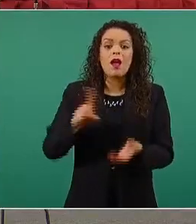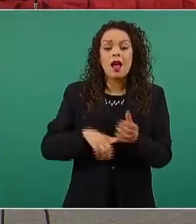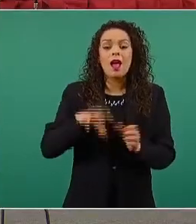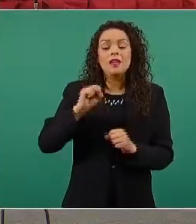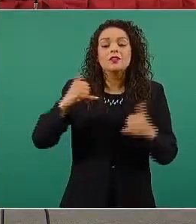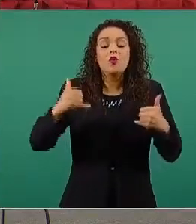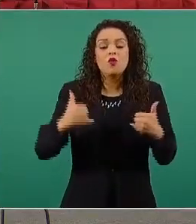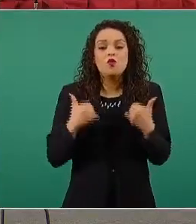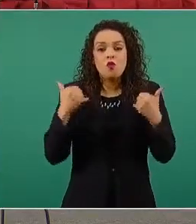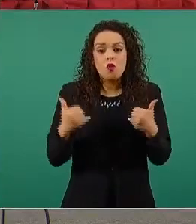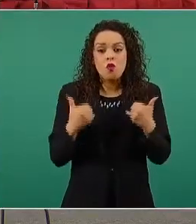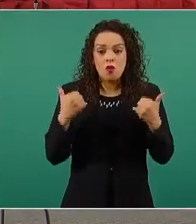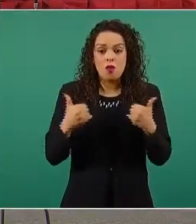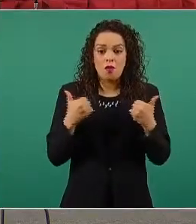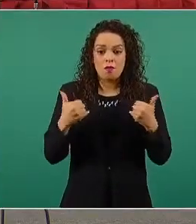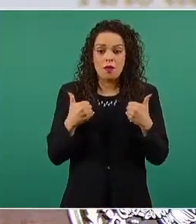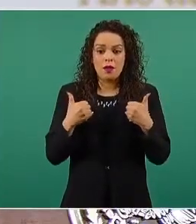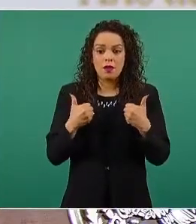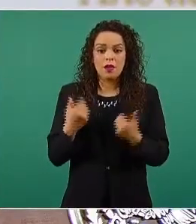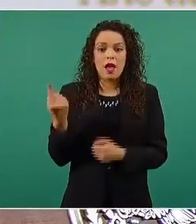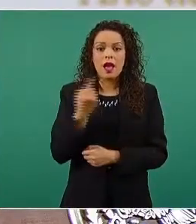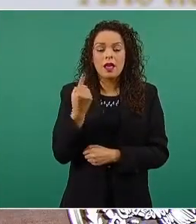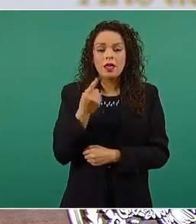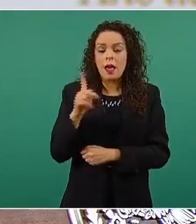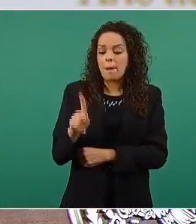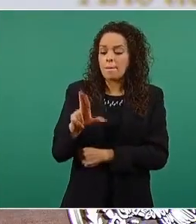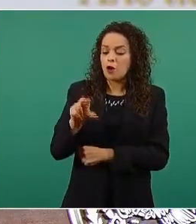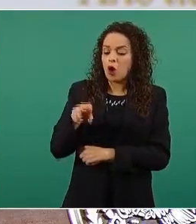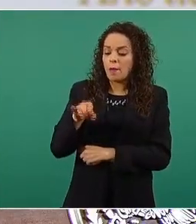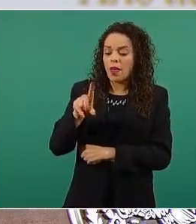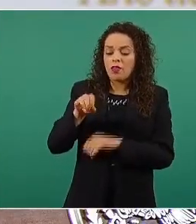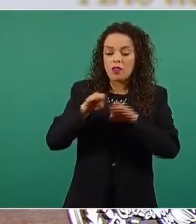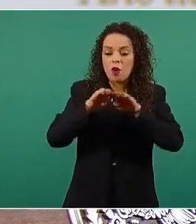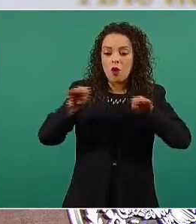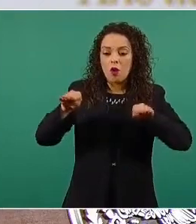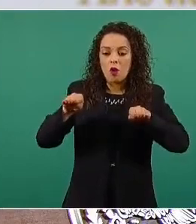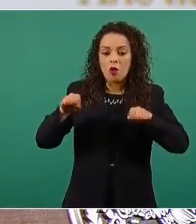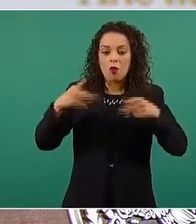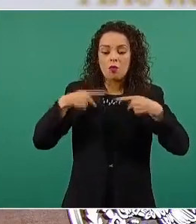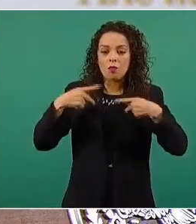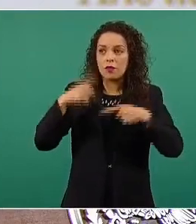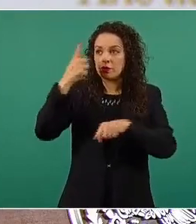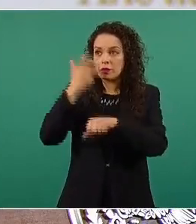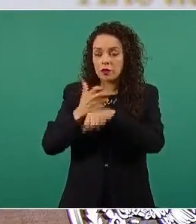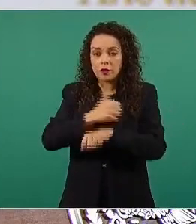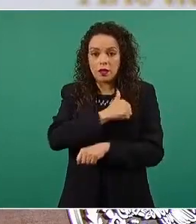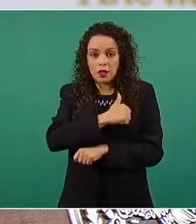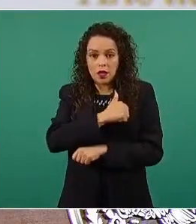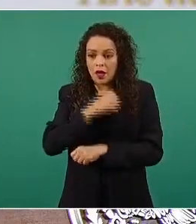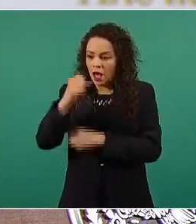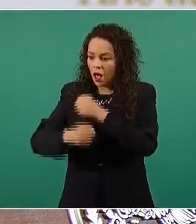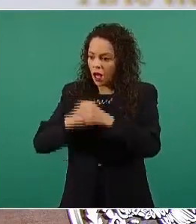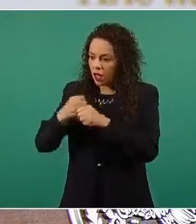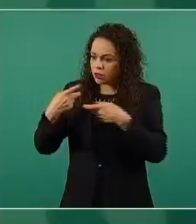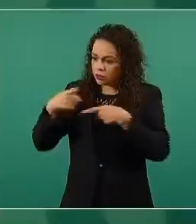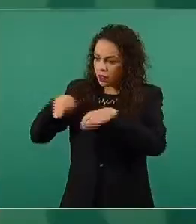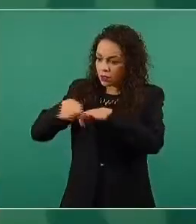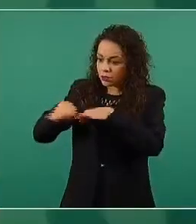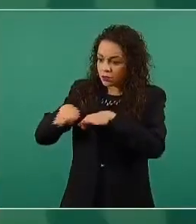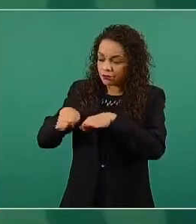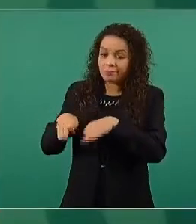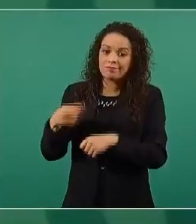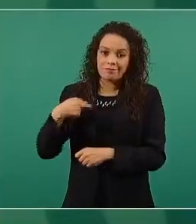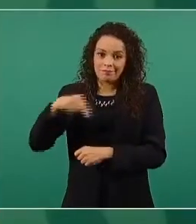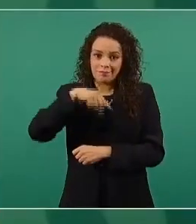con relación al promedio de edad en Estados Unidos y en Canadá, y también